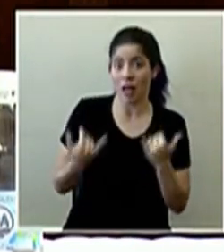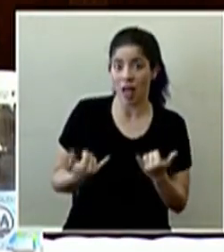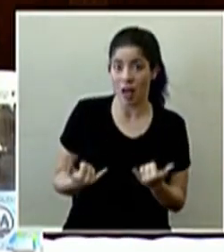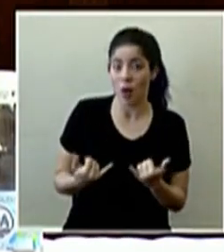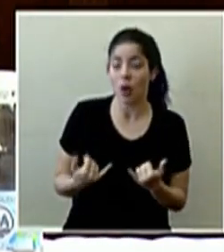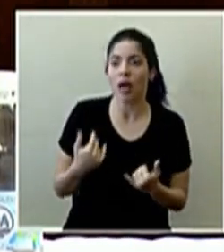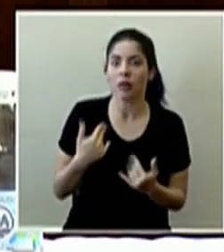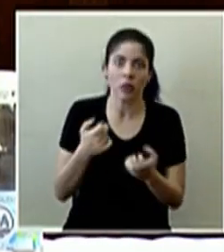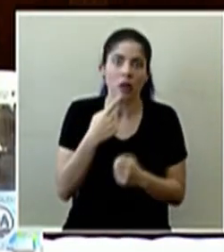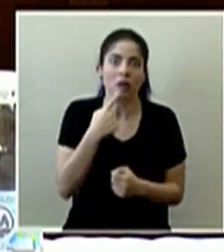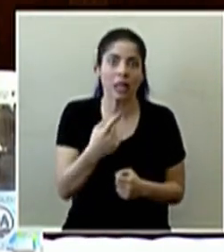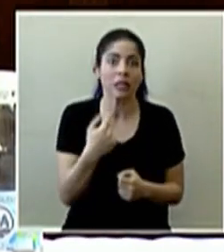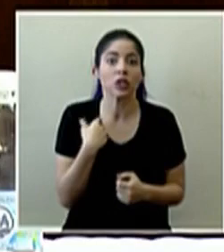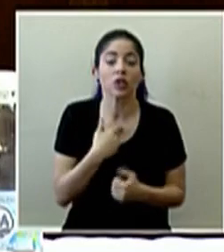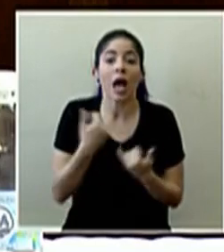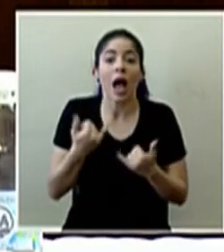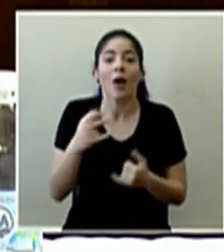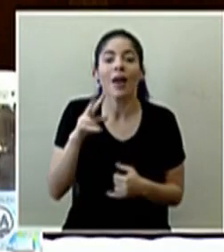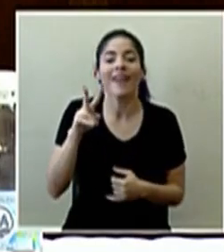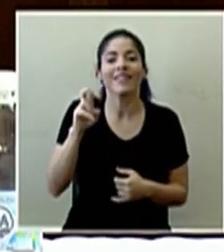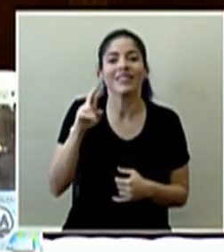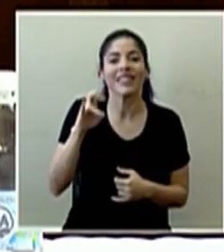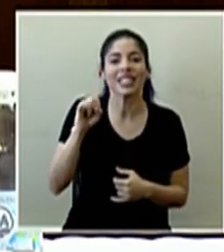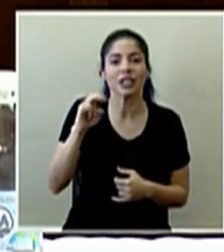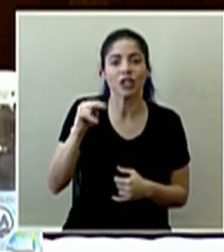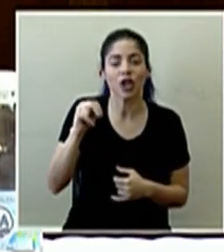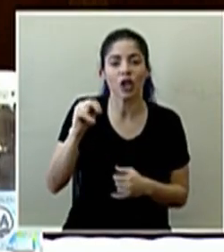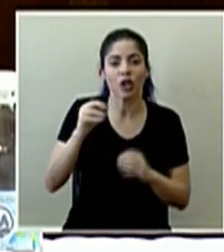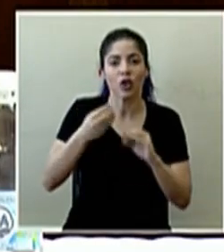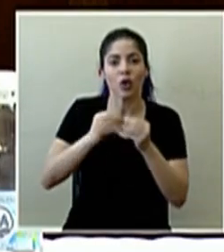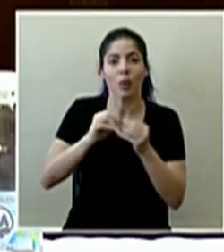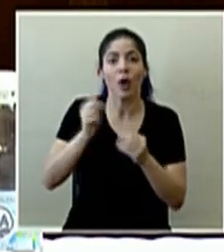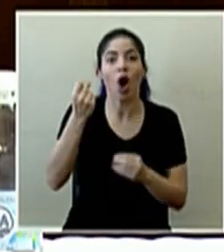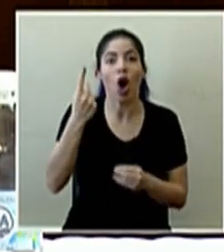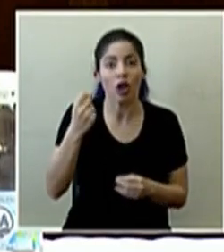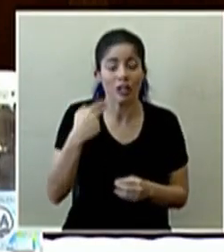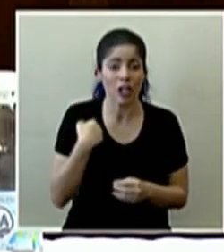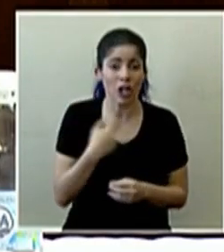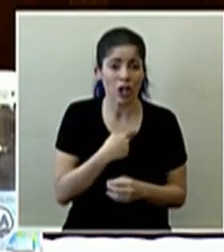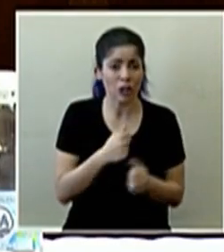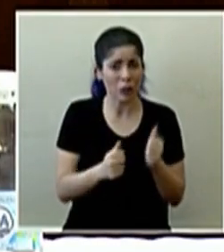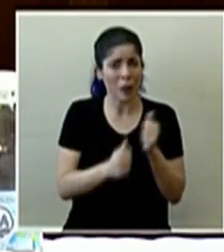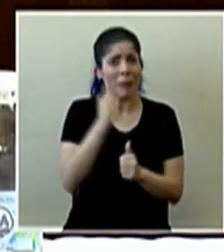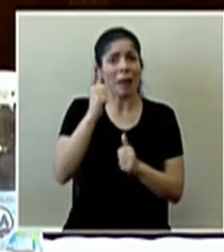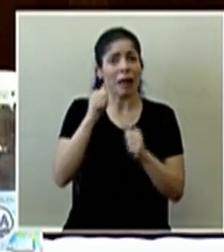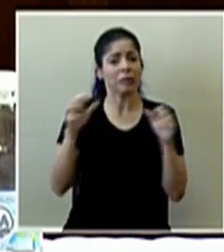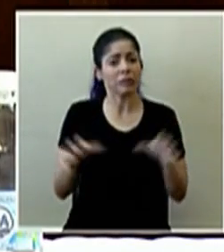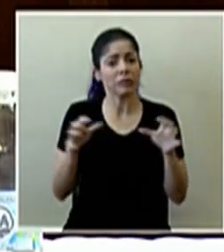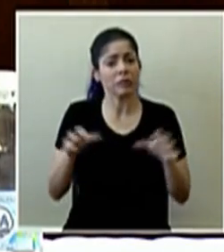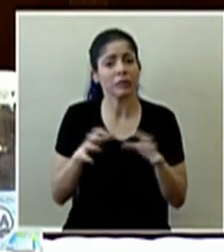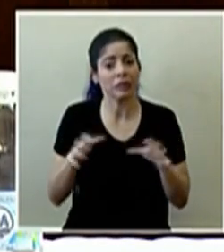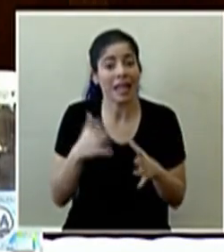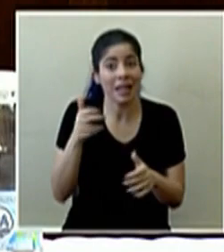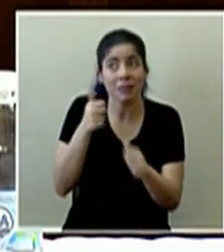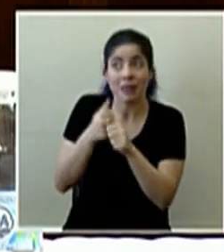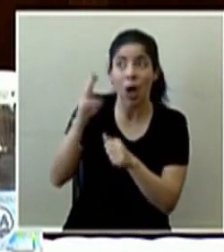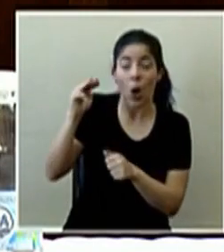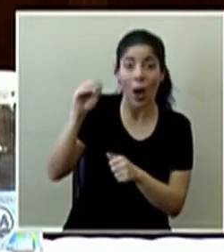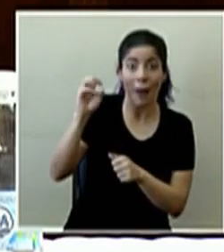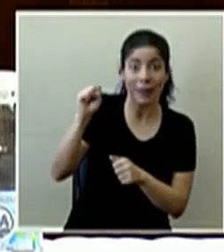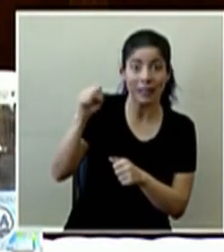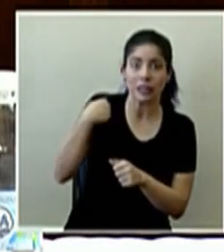momento quiero decir que vamos por la versión 11, que hemos sido incluso hasta más agresivos que lo que nos plantea la misma